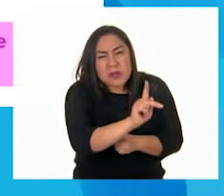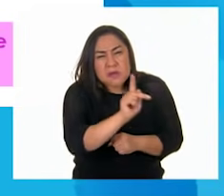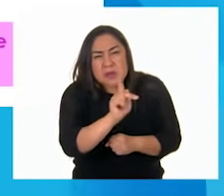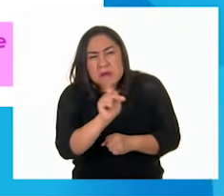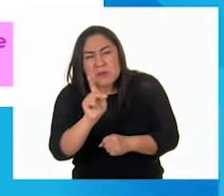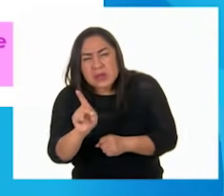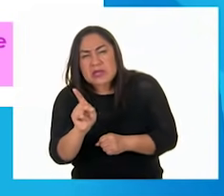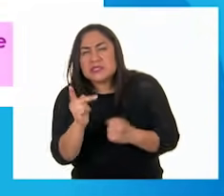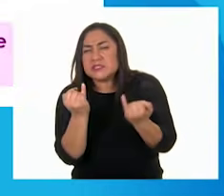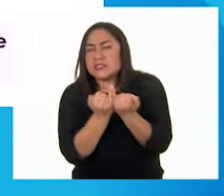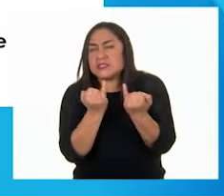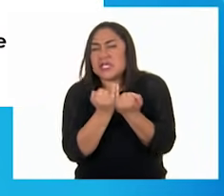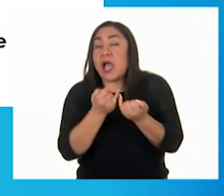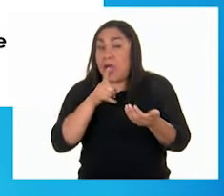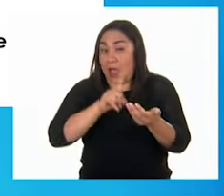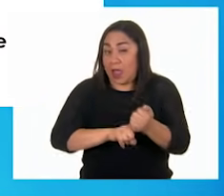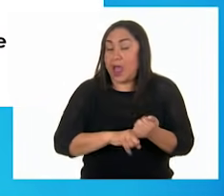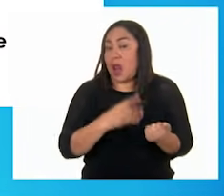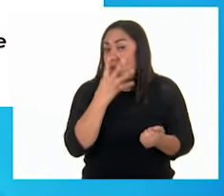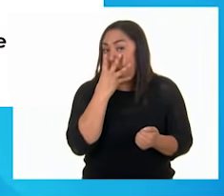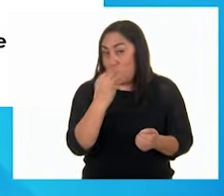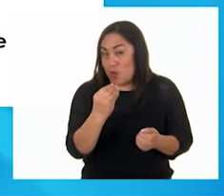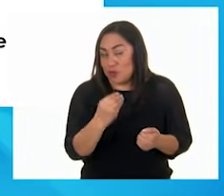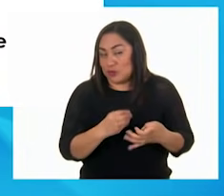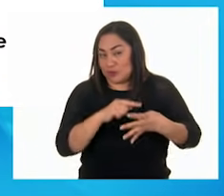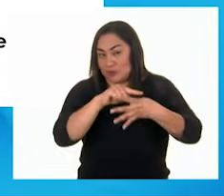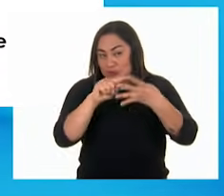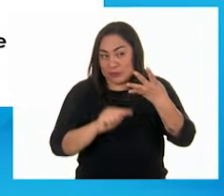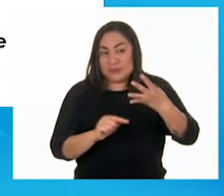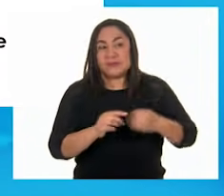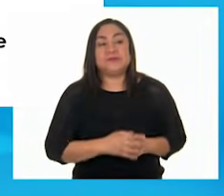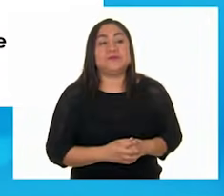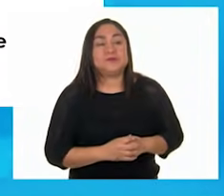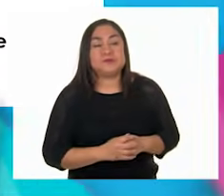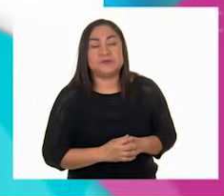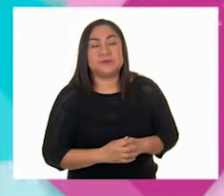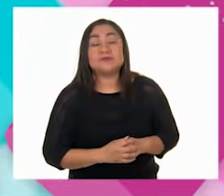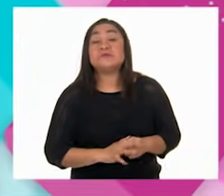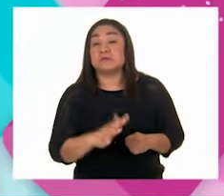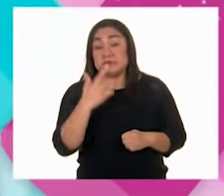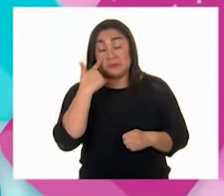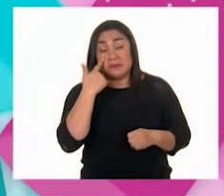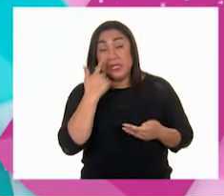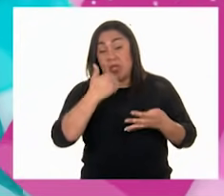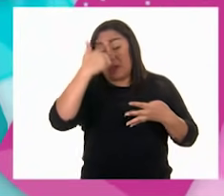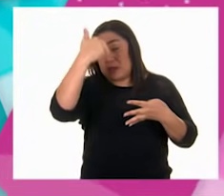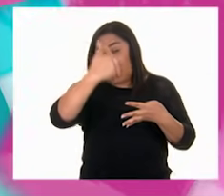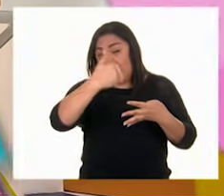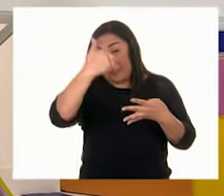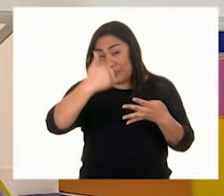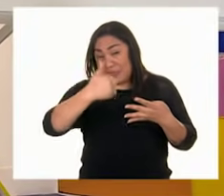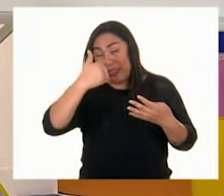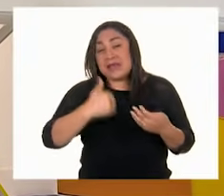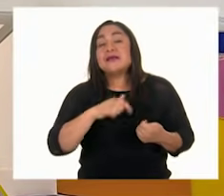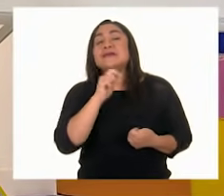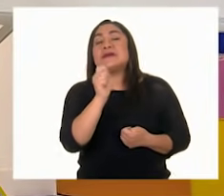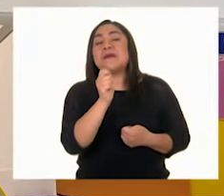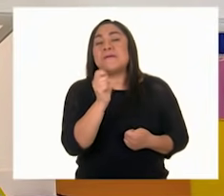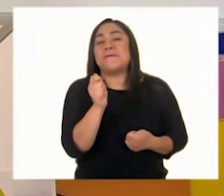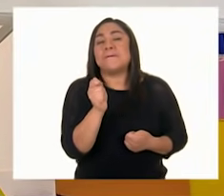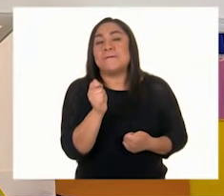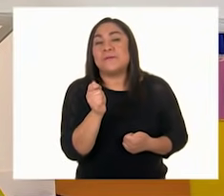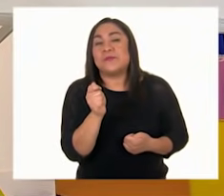los cuatro lobos? Ah, muy buenas preguntas. ¿Qué de hecho? Cada una de estas palabras o de, perdón,